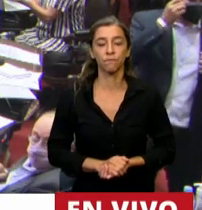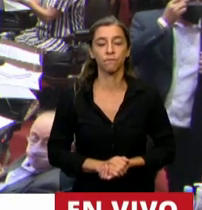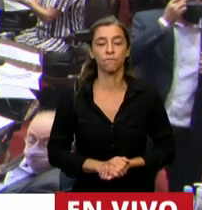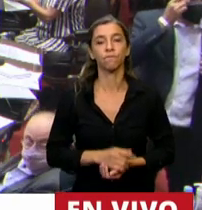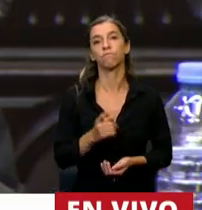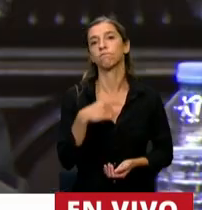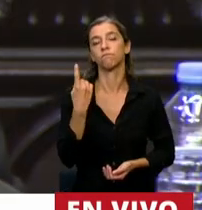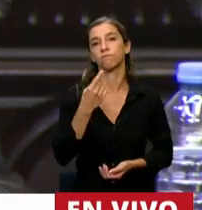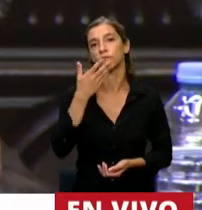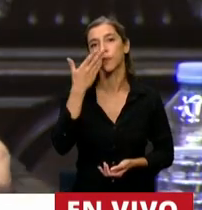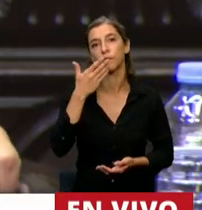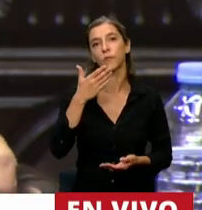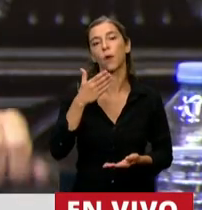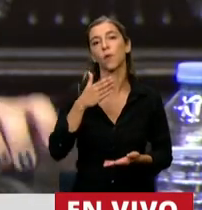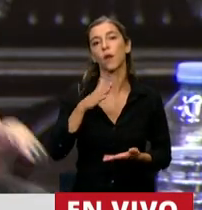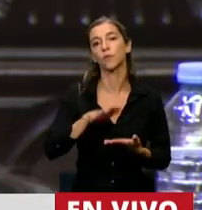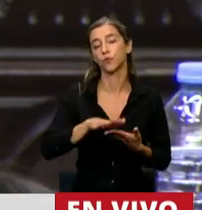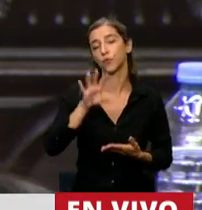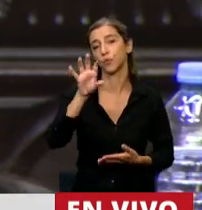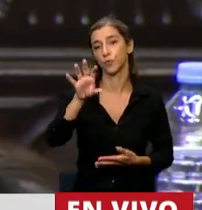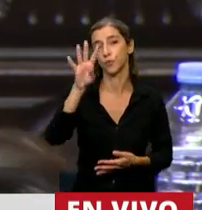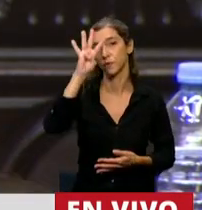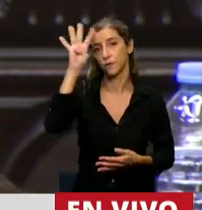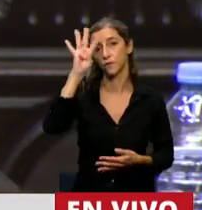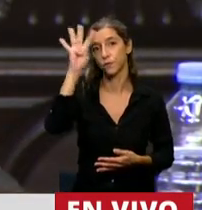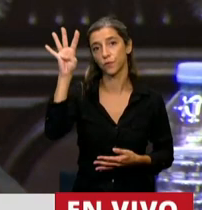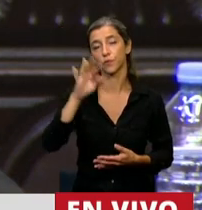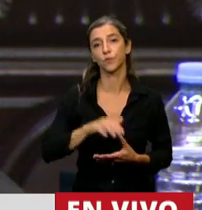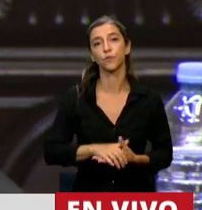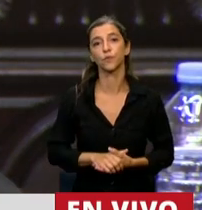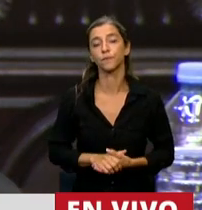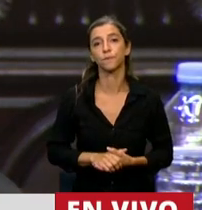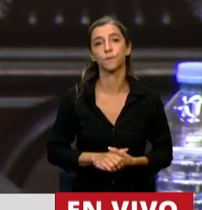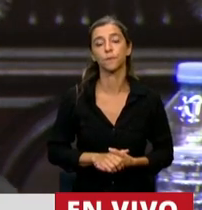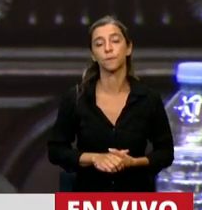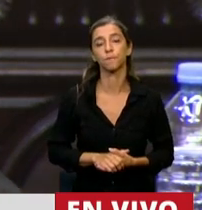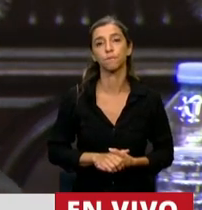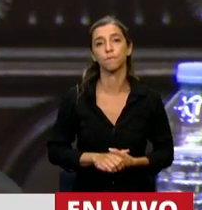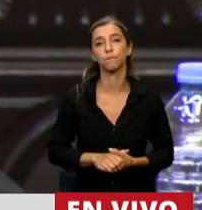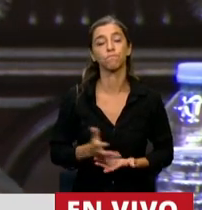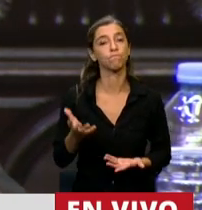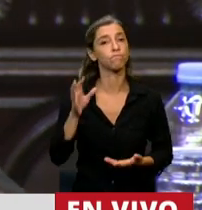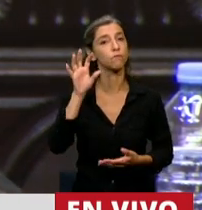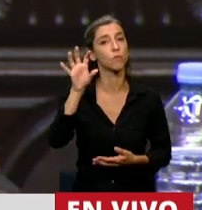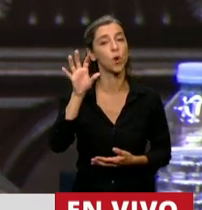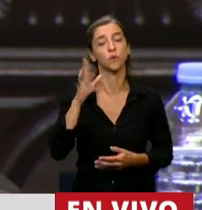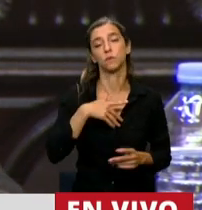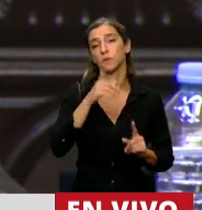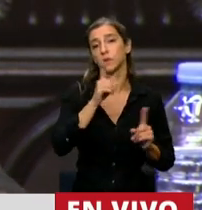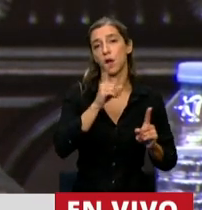Hablamos de la provincia de Formosa, una provincia que para los